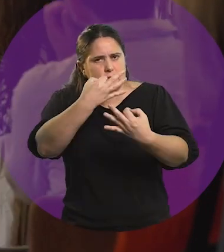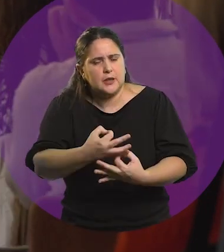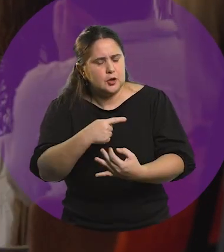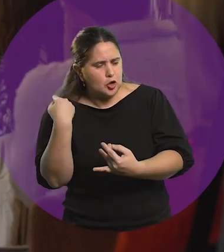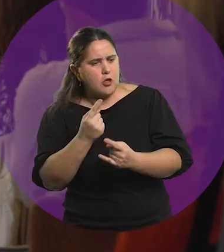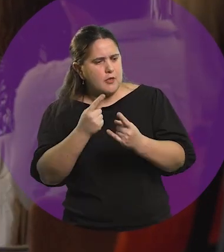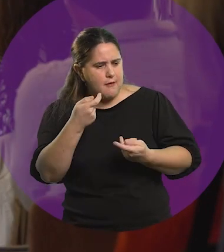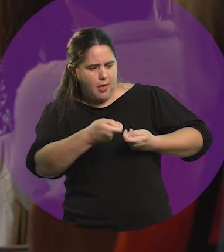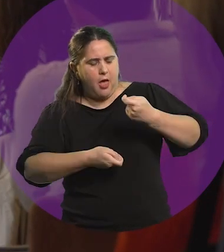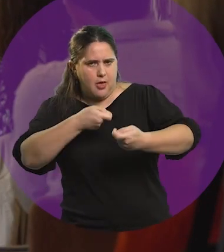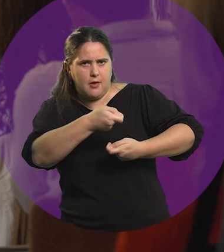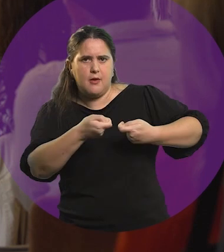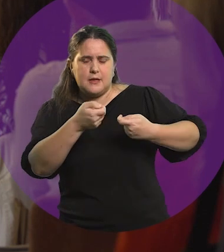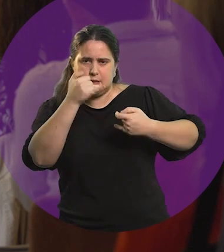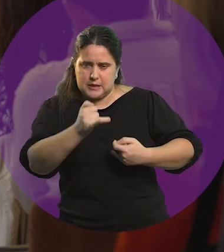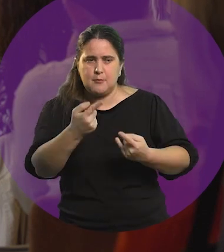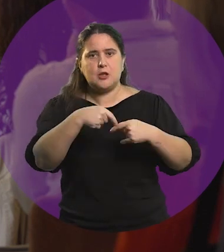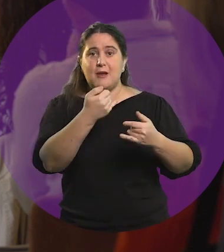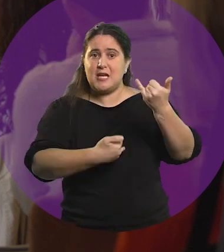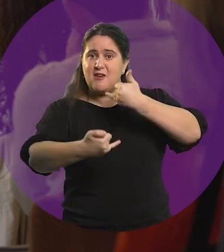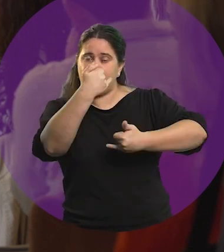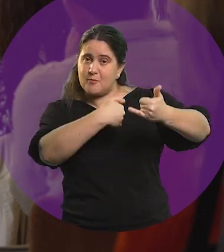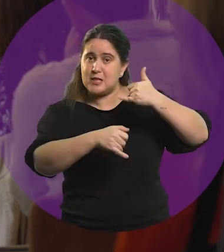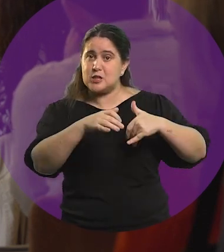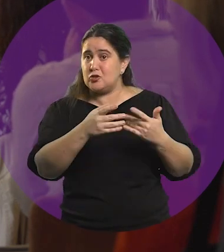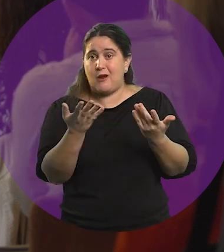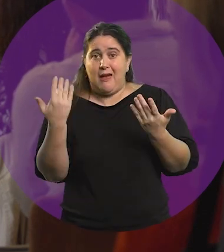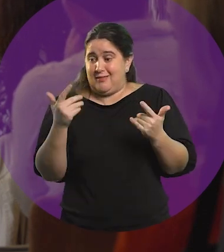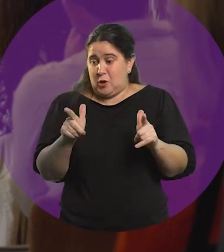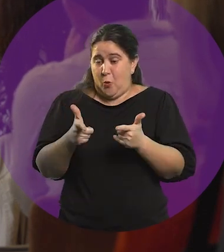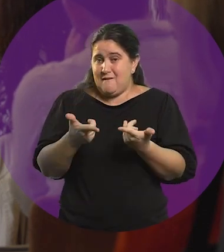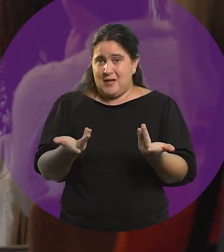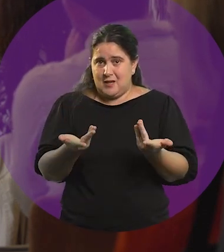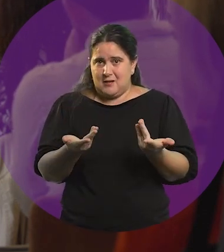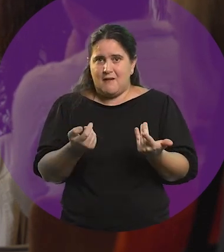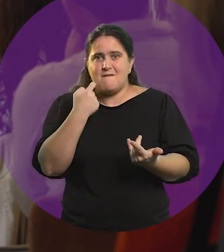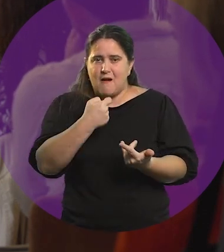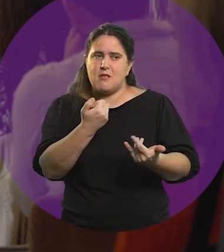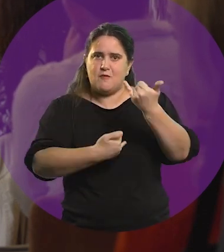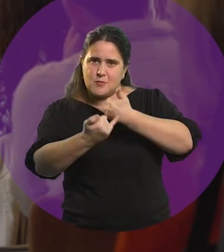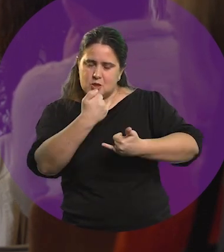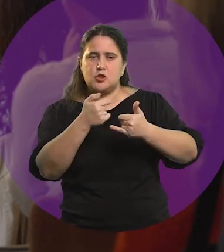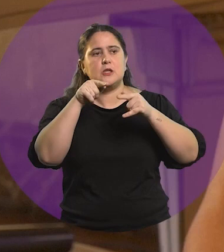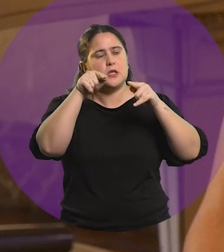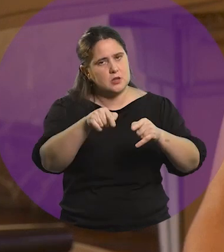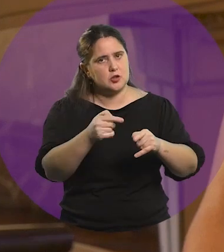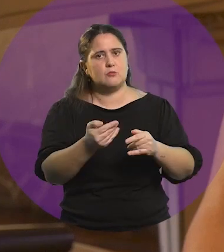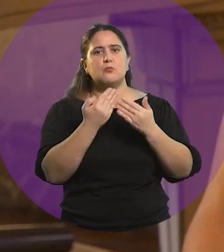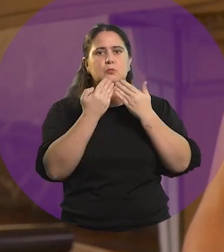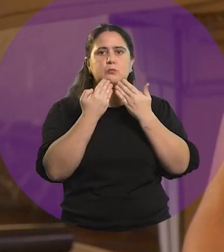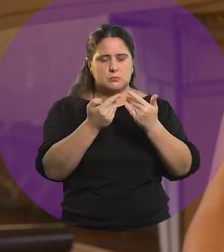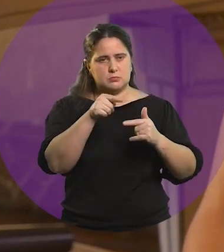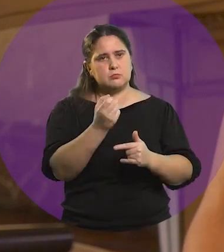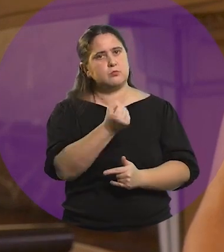de que todos teníamos que hacer algo por eso, pero que la información que teníamos disponible no nos lo permitía hacer bien, eso fue clave para